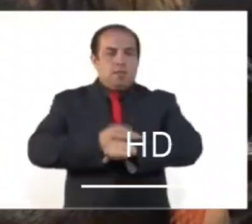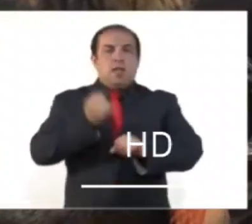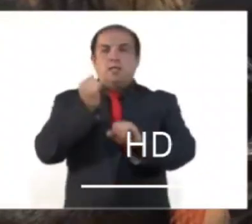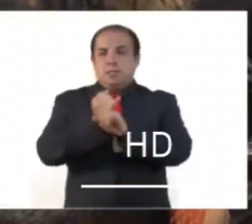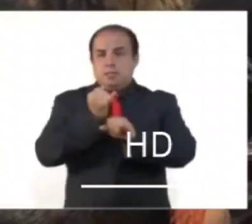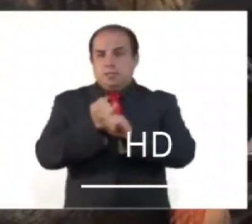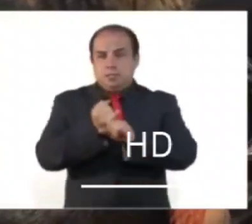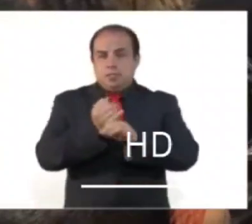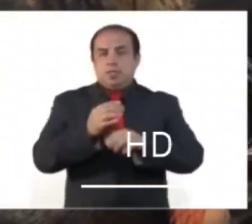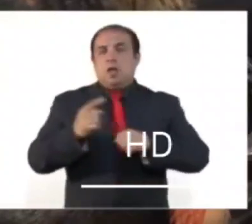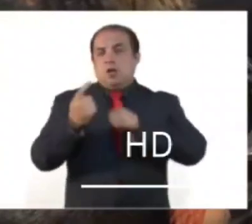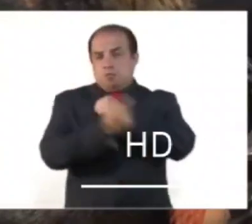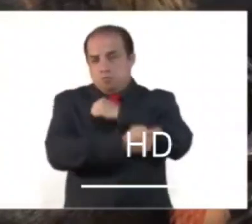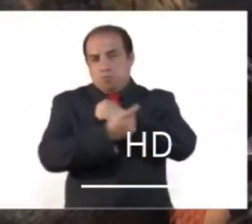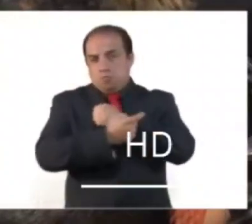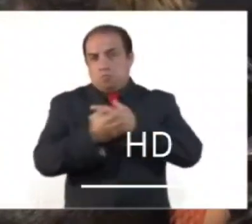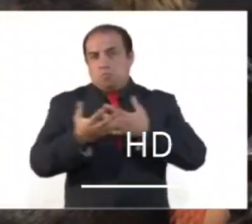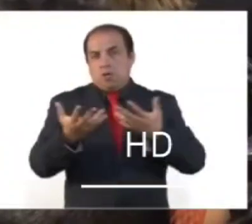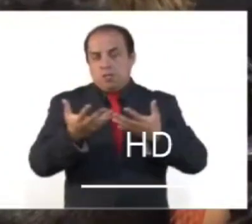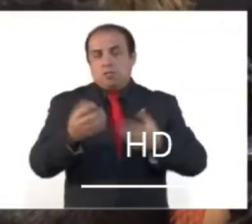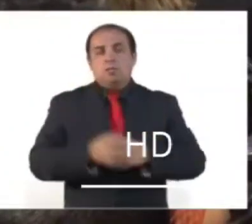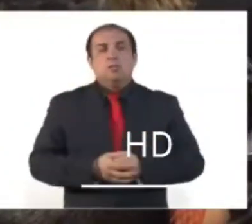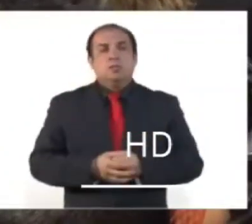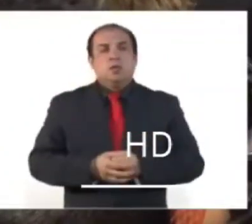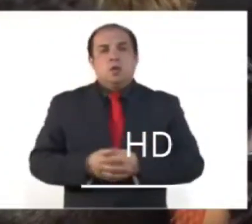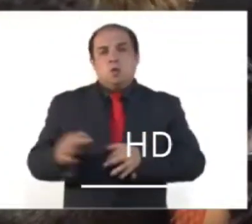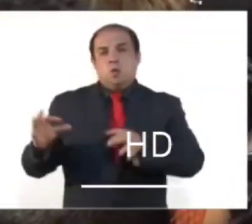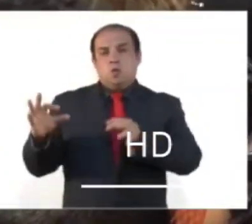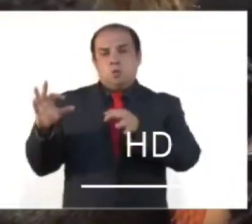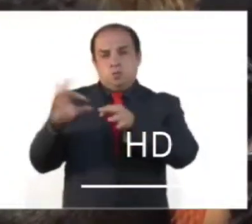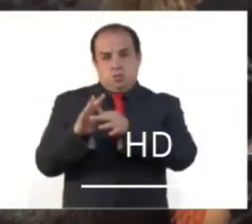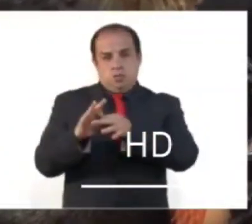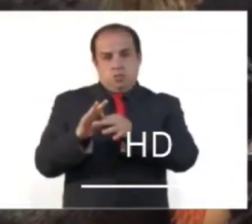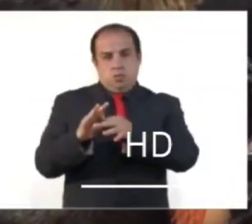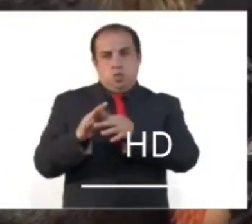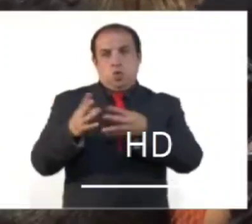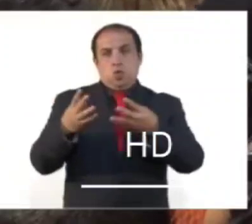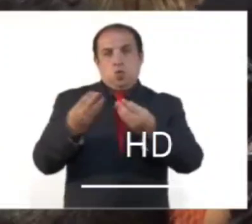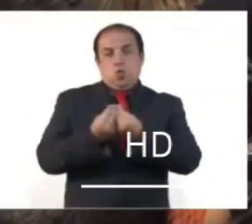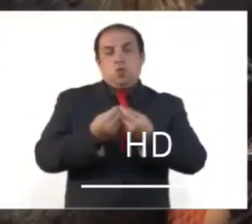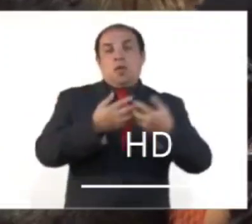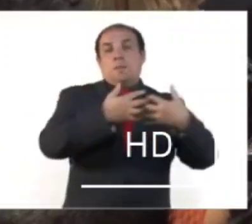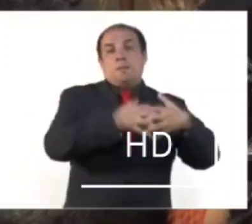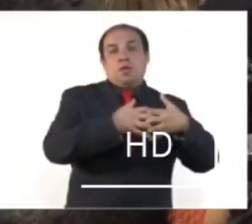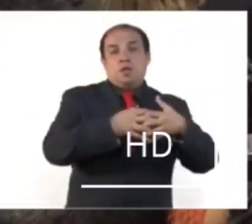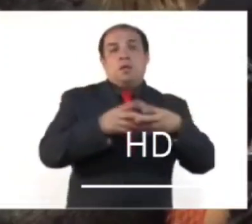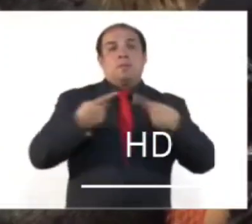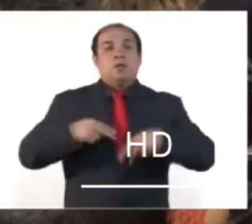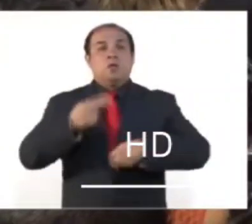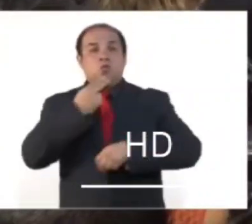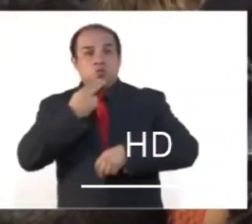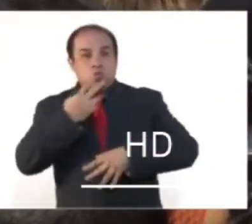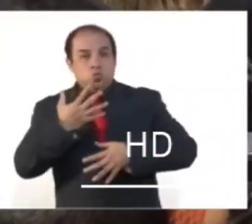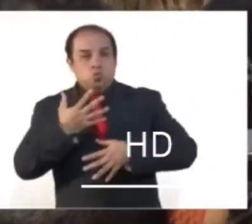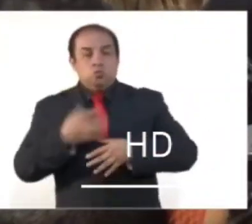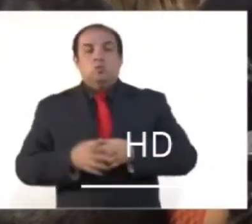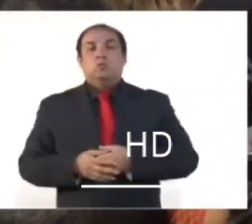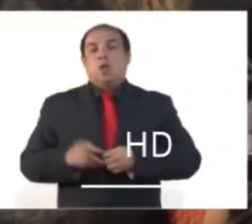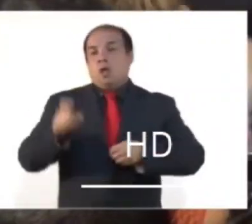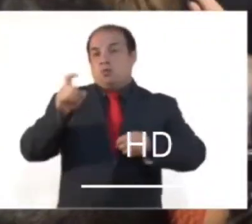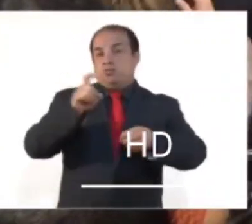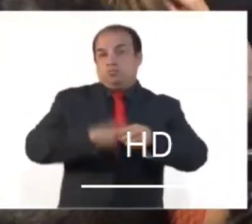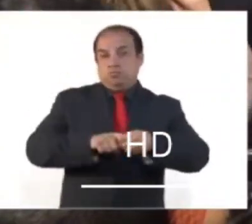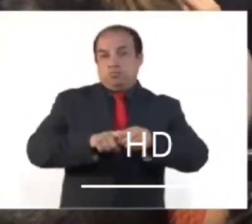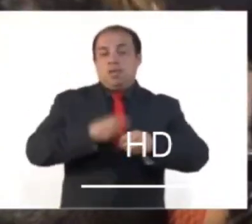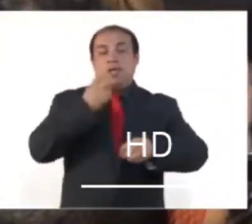de automatización, se hicieran de la mano de los empresarios y de los usuarios. Esto